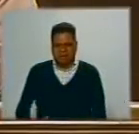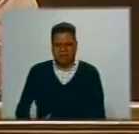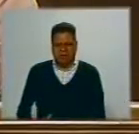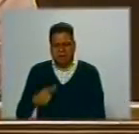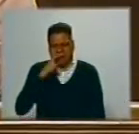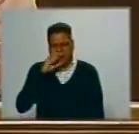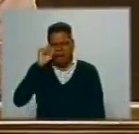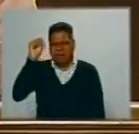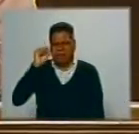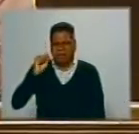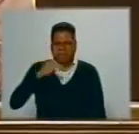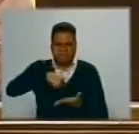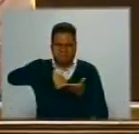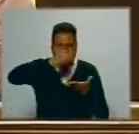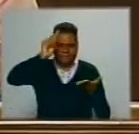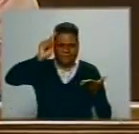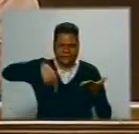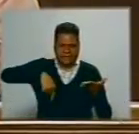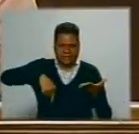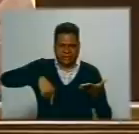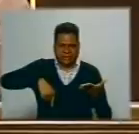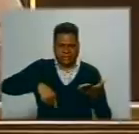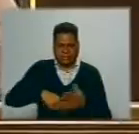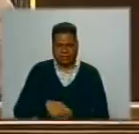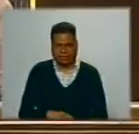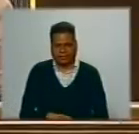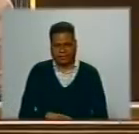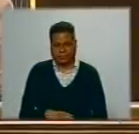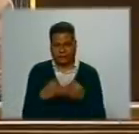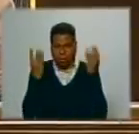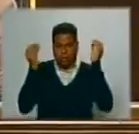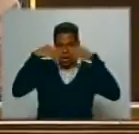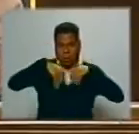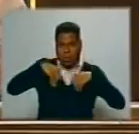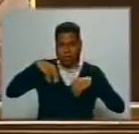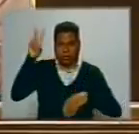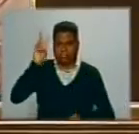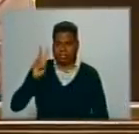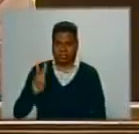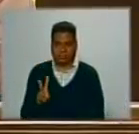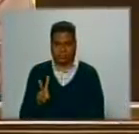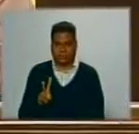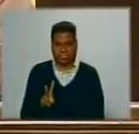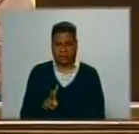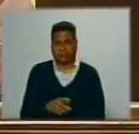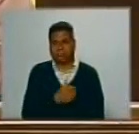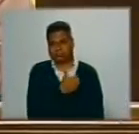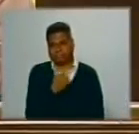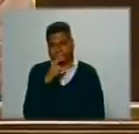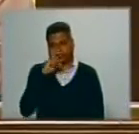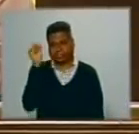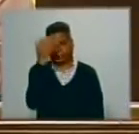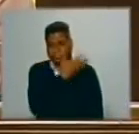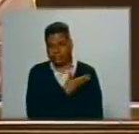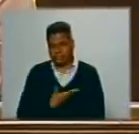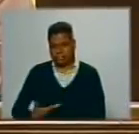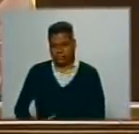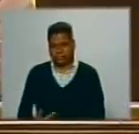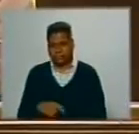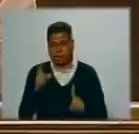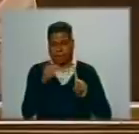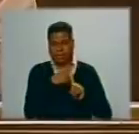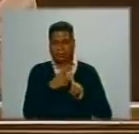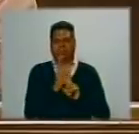tomó el bolígrafo y firmó este acuerdo por Venezuela. Ahí está el presidente Maduro, de primero en la